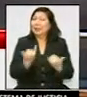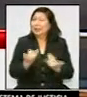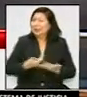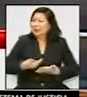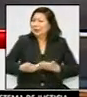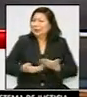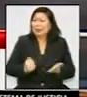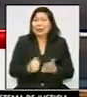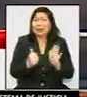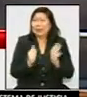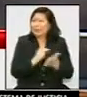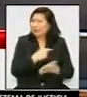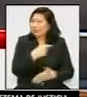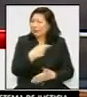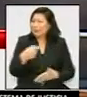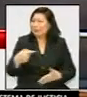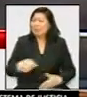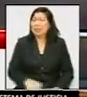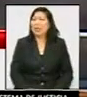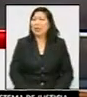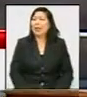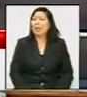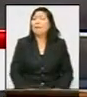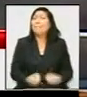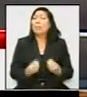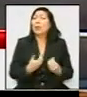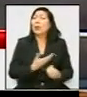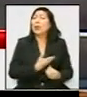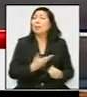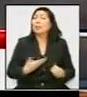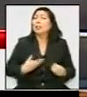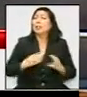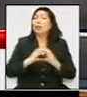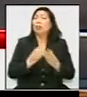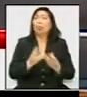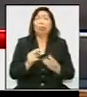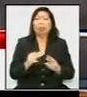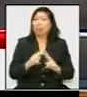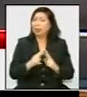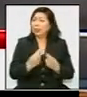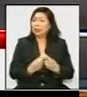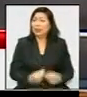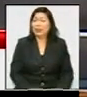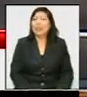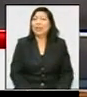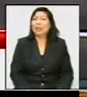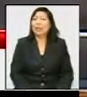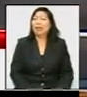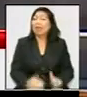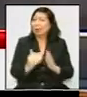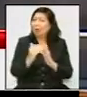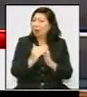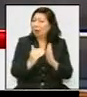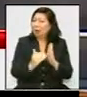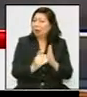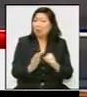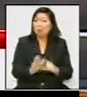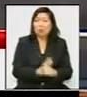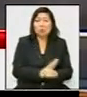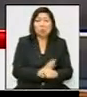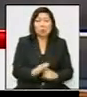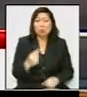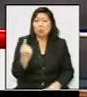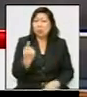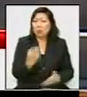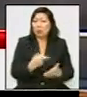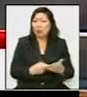pasando desde hace 6 semanas en el Congreso, porque el presidente del Congreso no nos convoca, hace su agenda absolutamente solo.